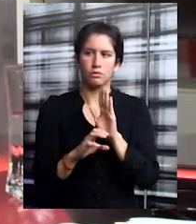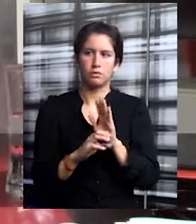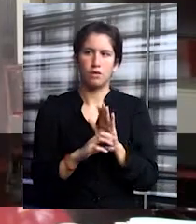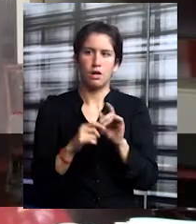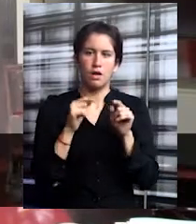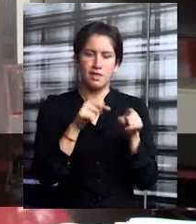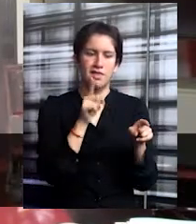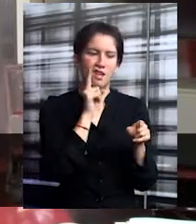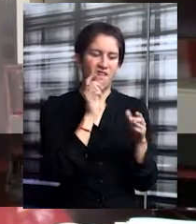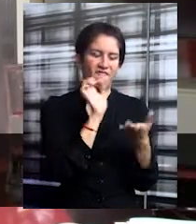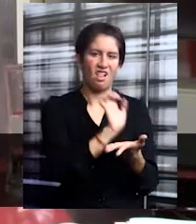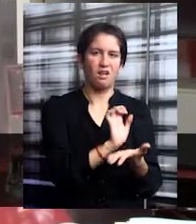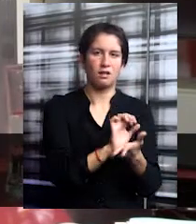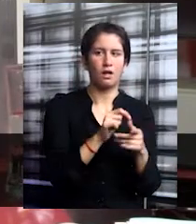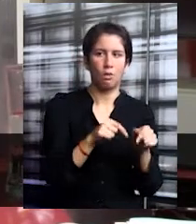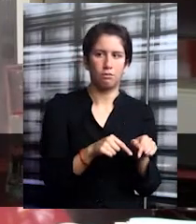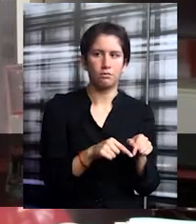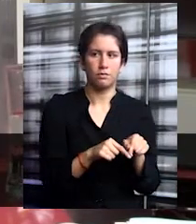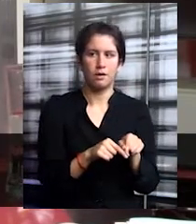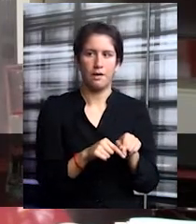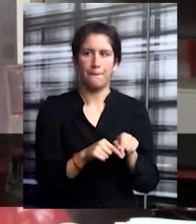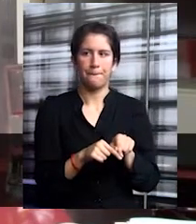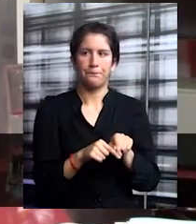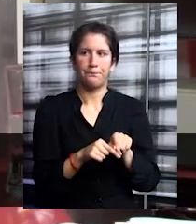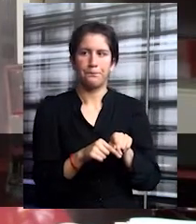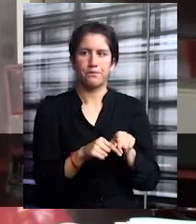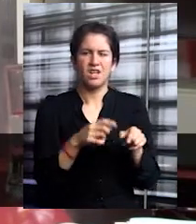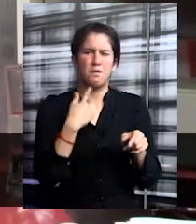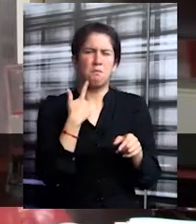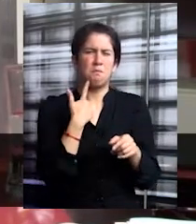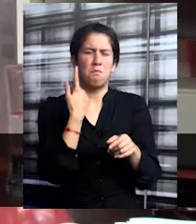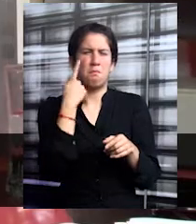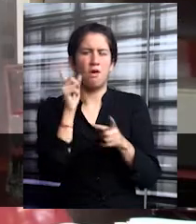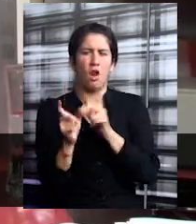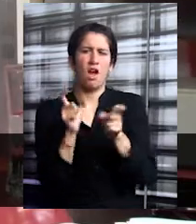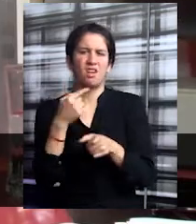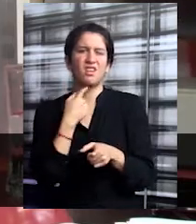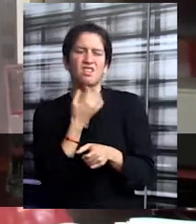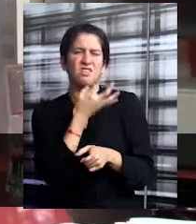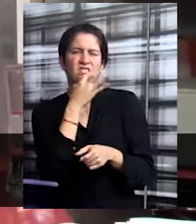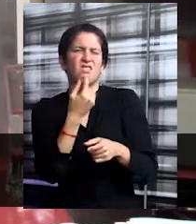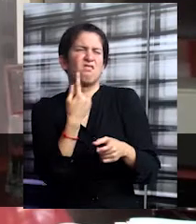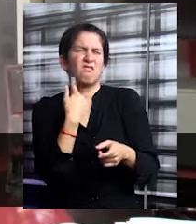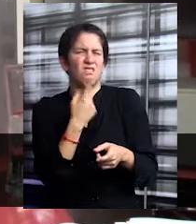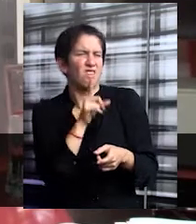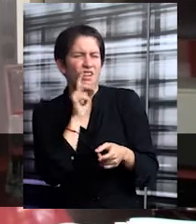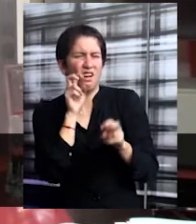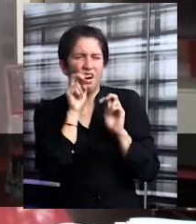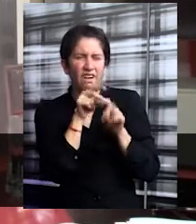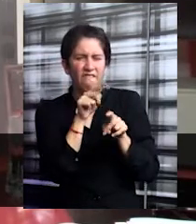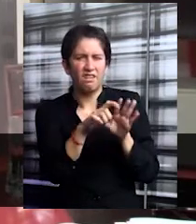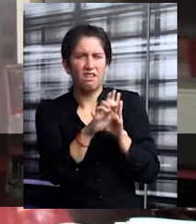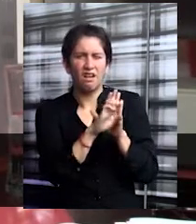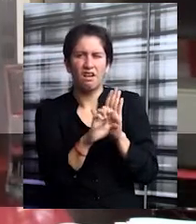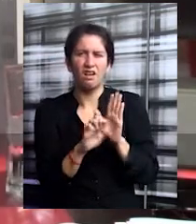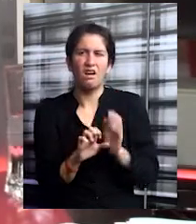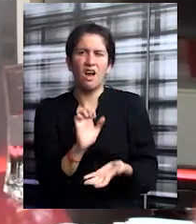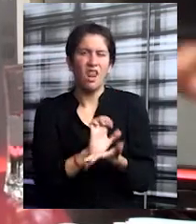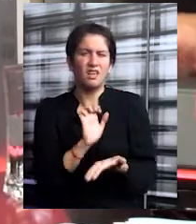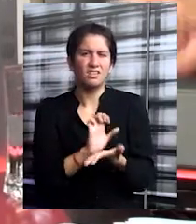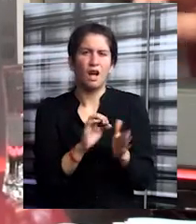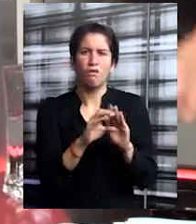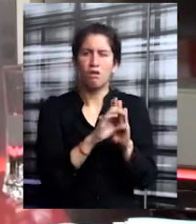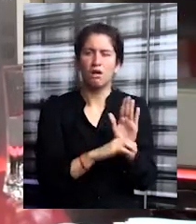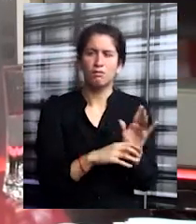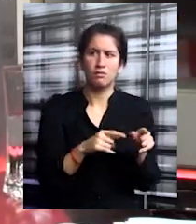¿Ah? Entonces mucha gente dice, pero ¿qué tiene que ver el Estado con esto? O sea, ¿qué tiene que ver la Constitución con esto? Pues que la Constitución es el Estado. Así de simple. La